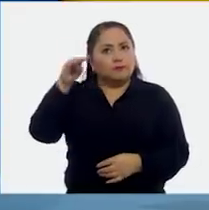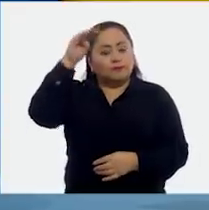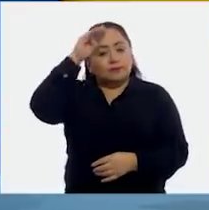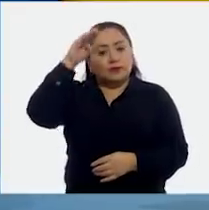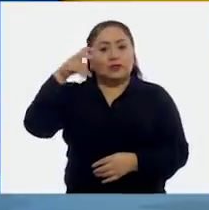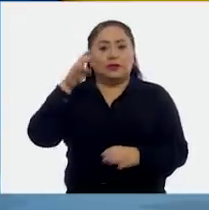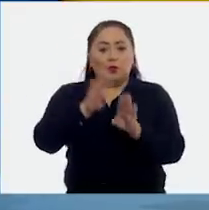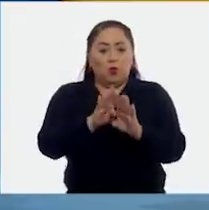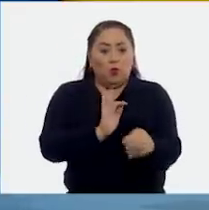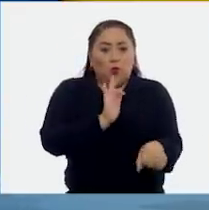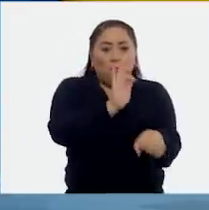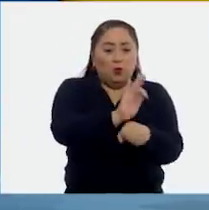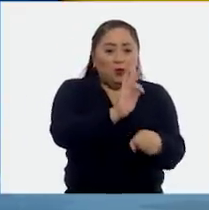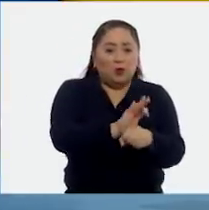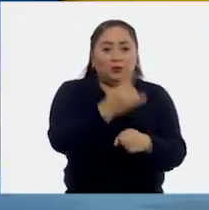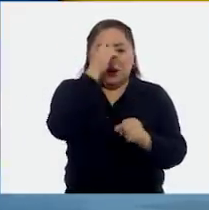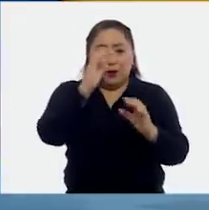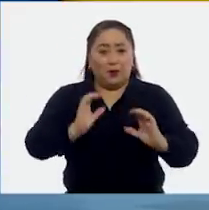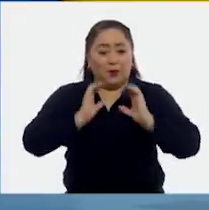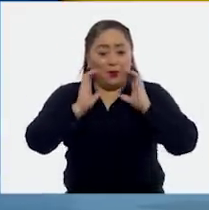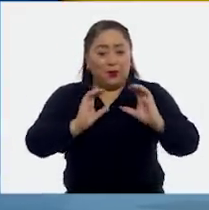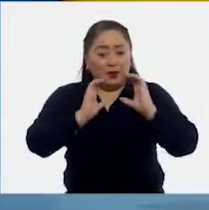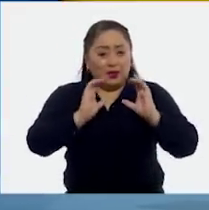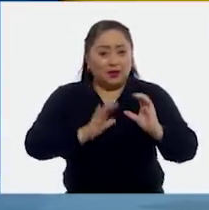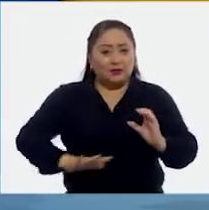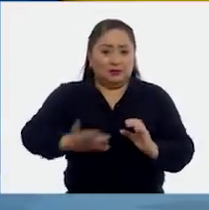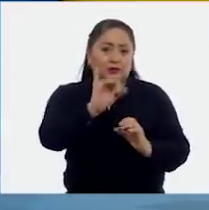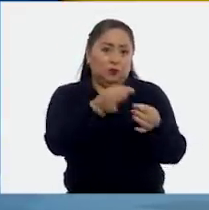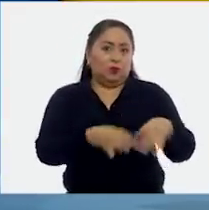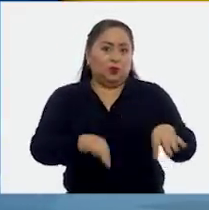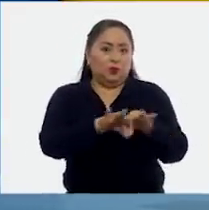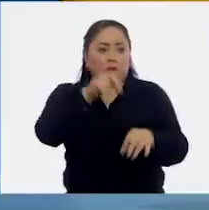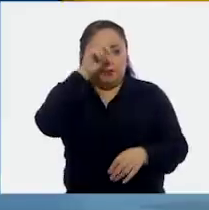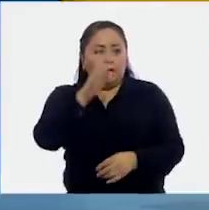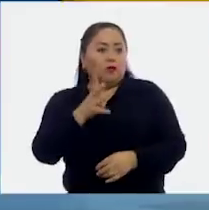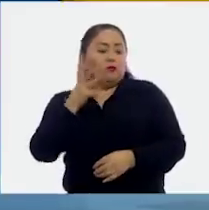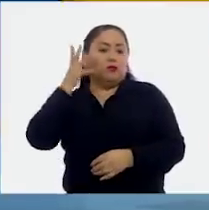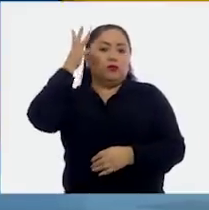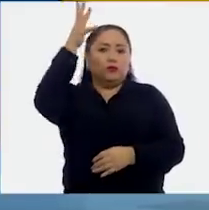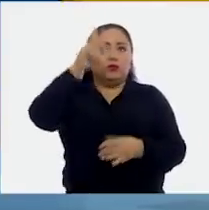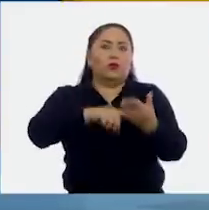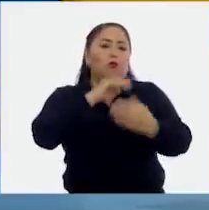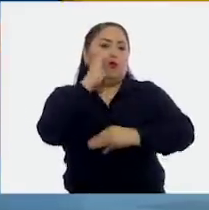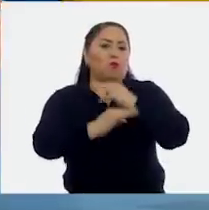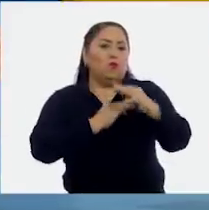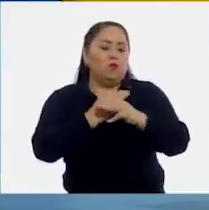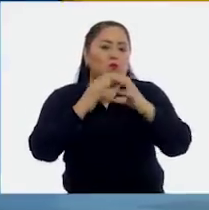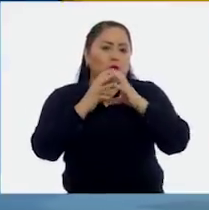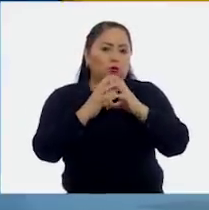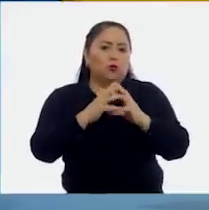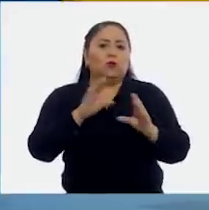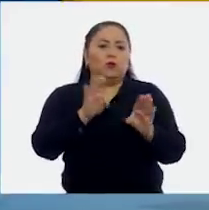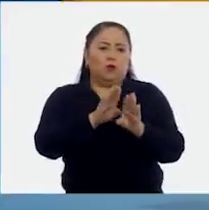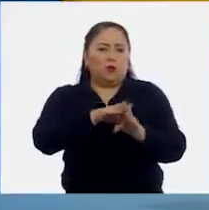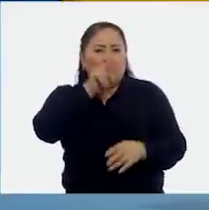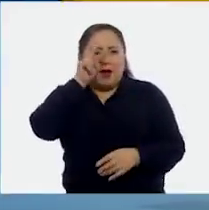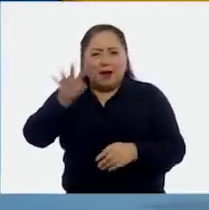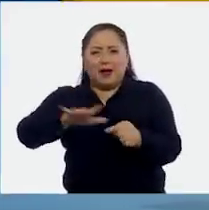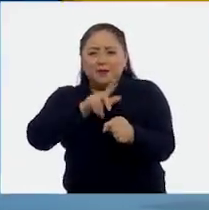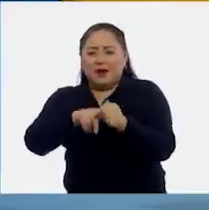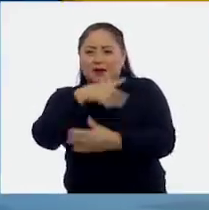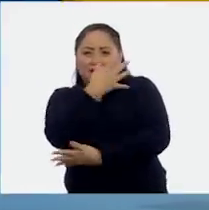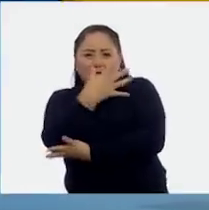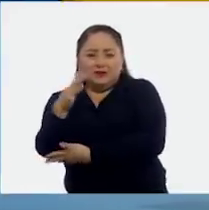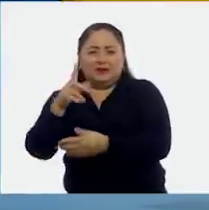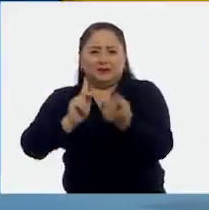su protección y conservación es esencial para el futuro de nuestro planeta. Conocer los seres vivos y